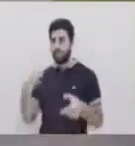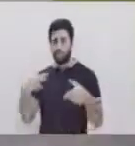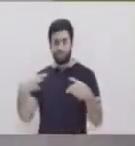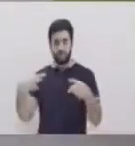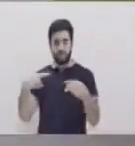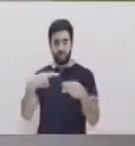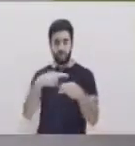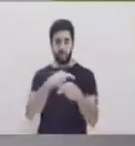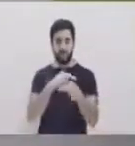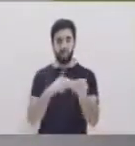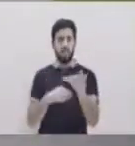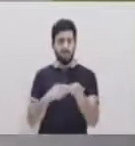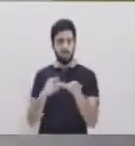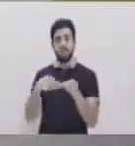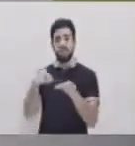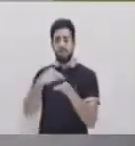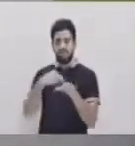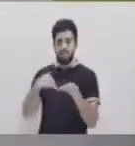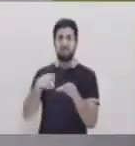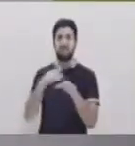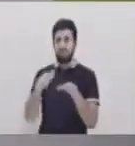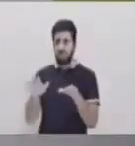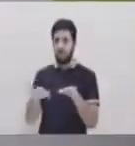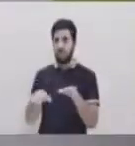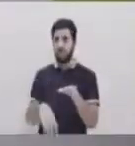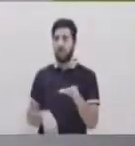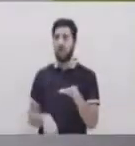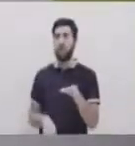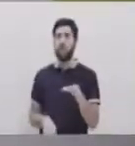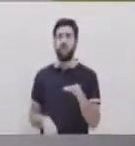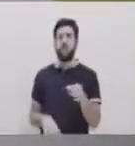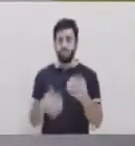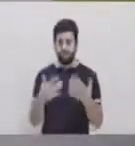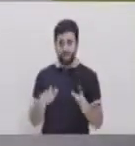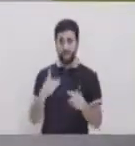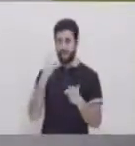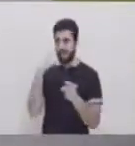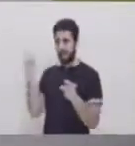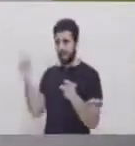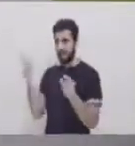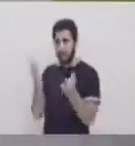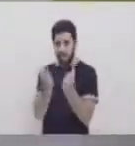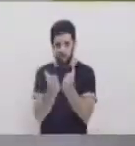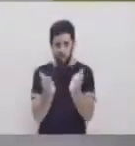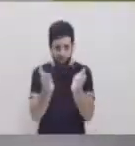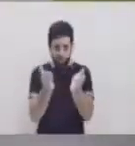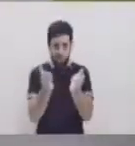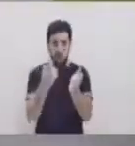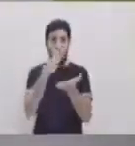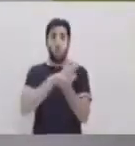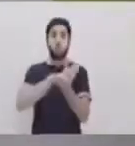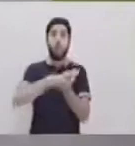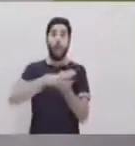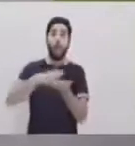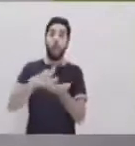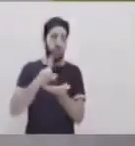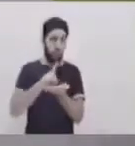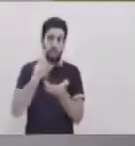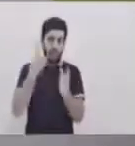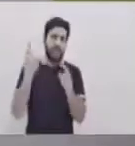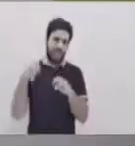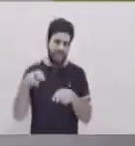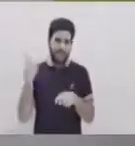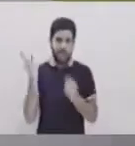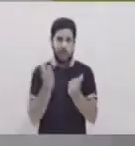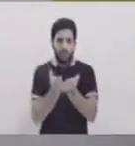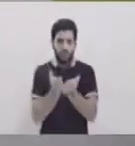esa base quede como que fuera realmente un guacalito, ¿sí? No, Sí, no, pues. no puede ser tan plano porque